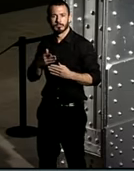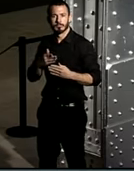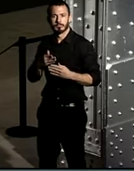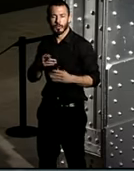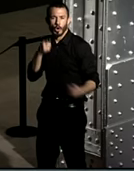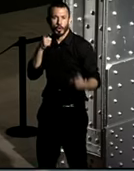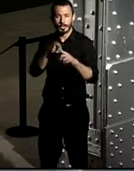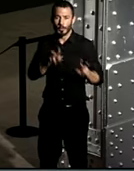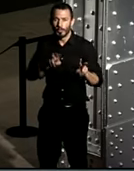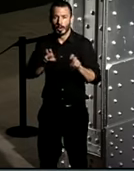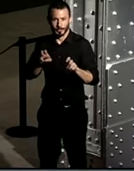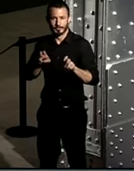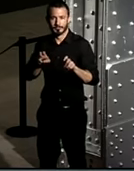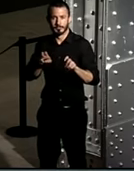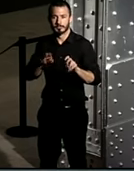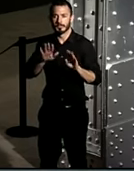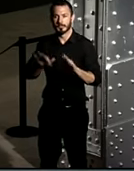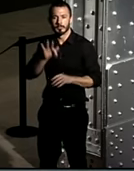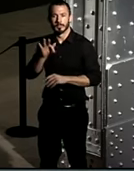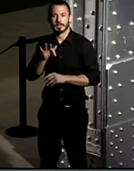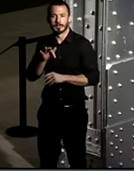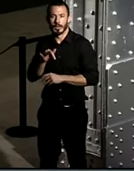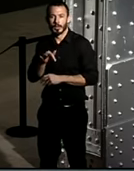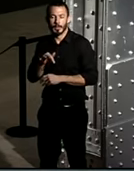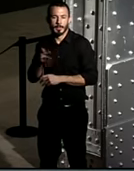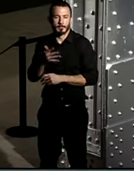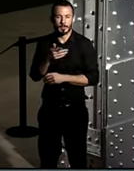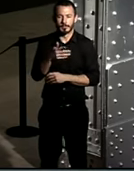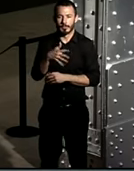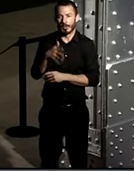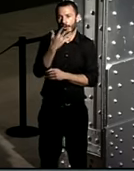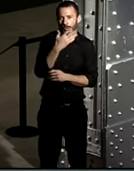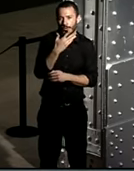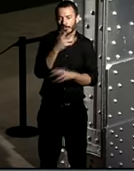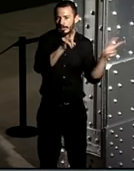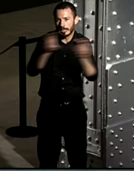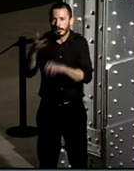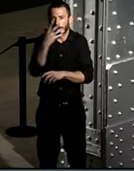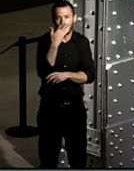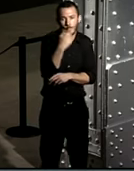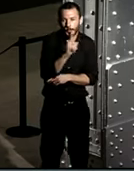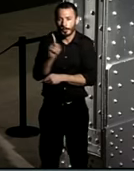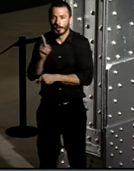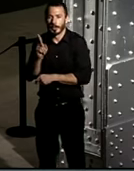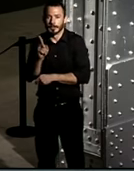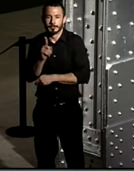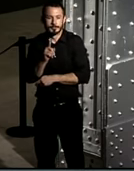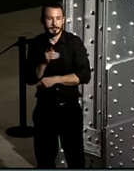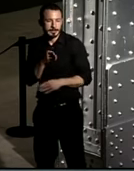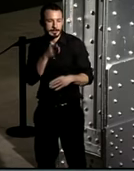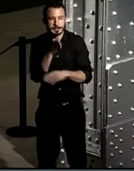metas y a pisar territorio siempre desconocido. Yo creo que los cineastas estamos obligados